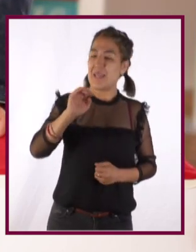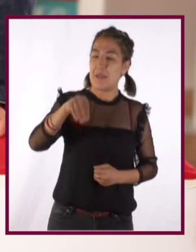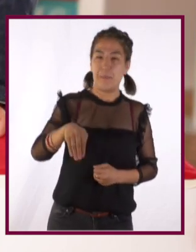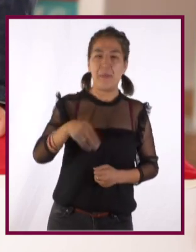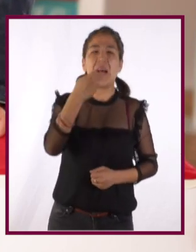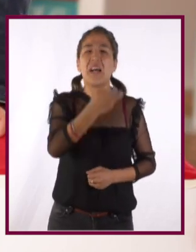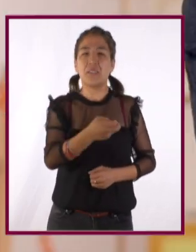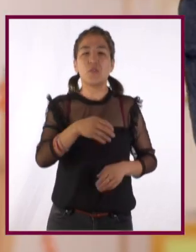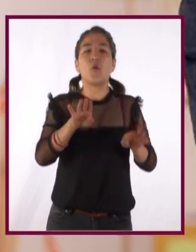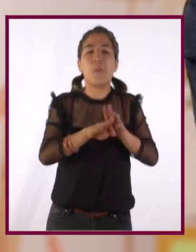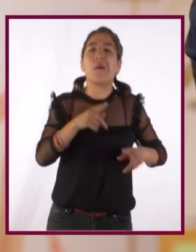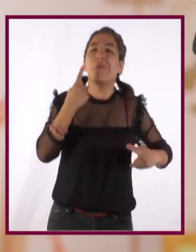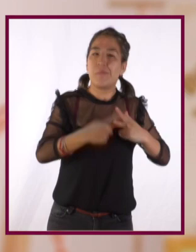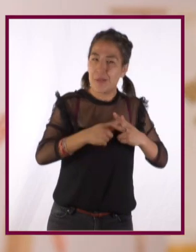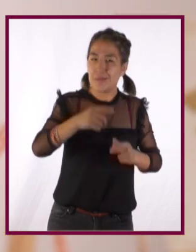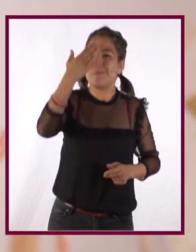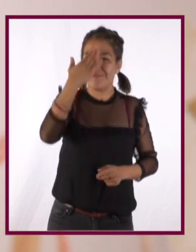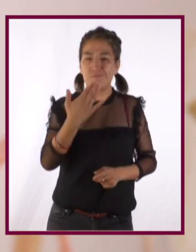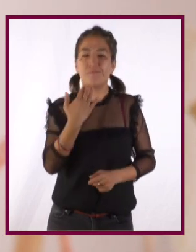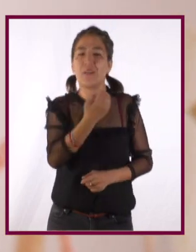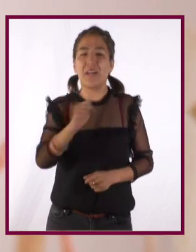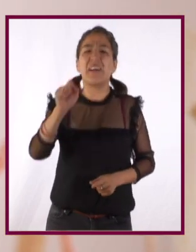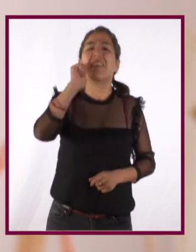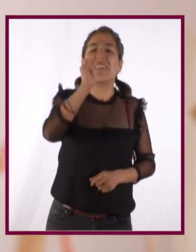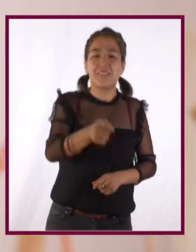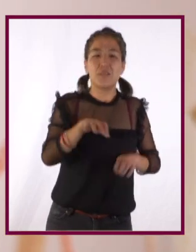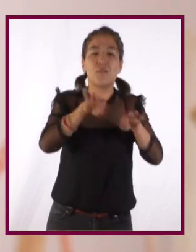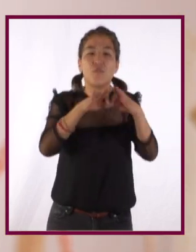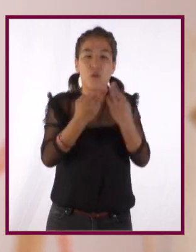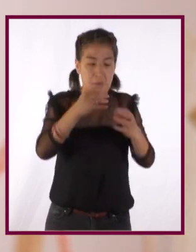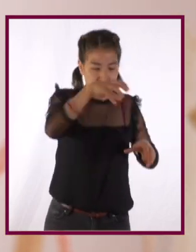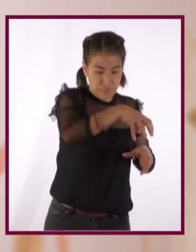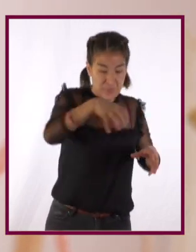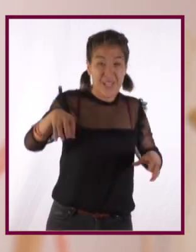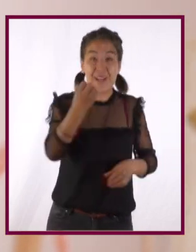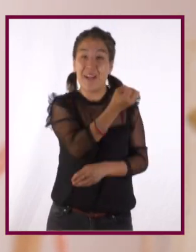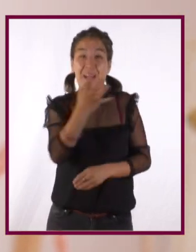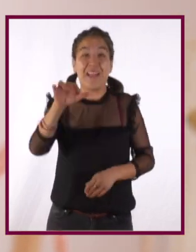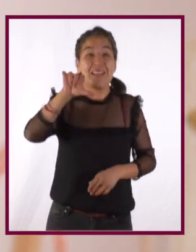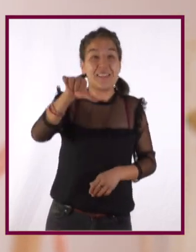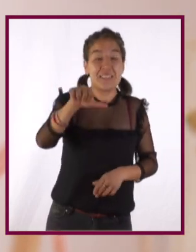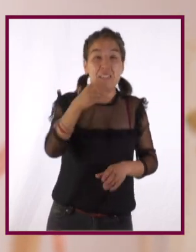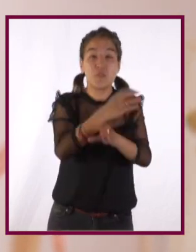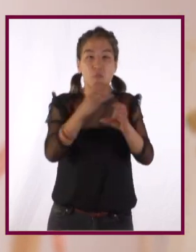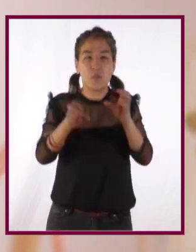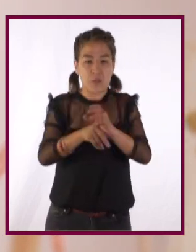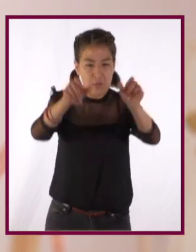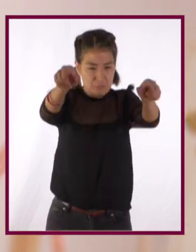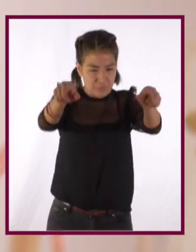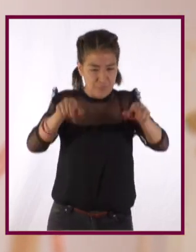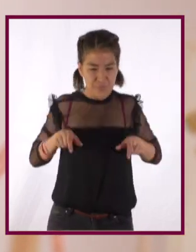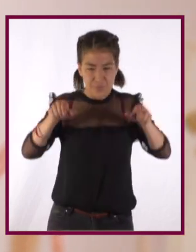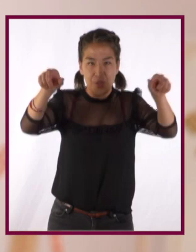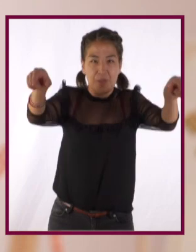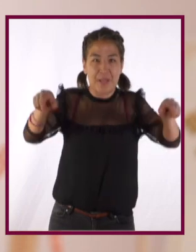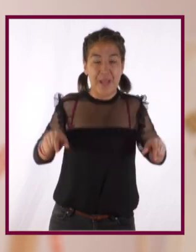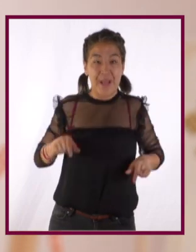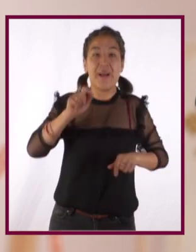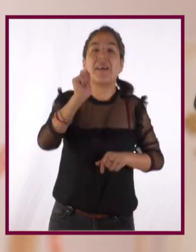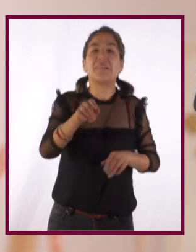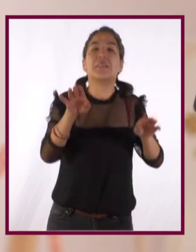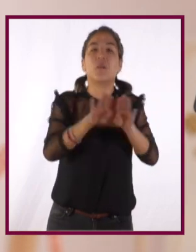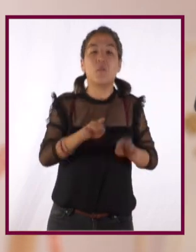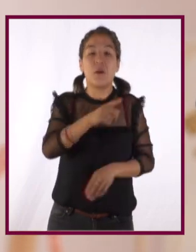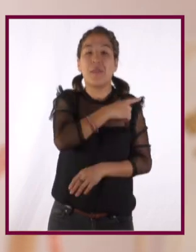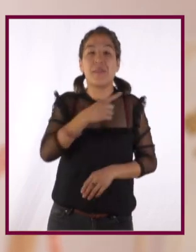juego de NIM es un no matemático y de estrategia, que consiste en acomodar 16 objetos similares en filas. En cada turno,